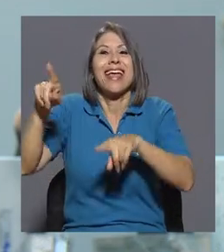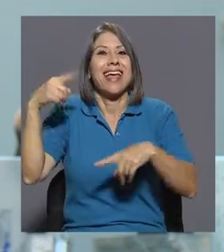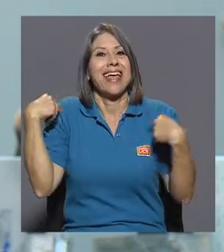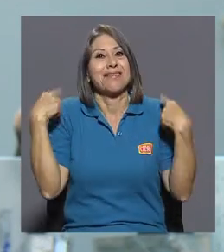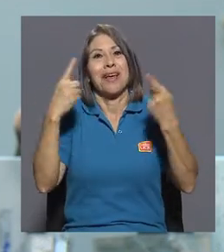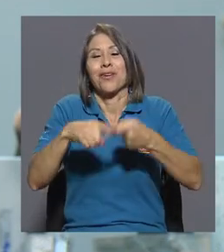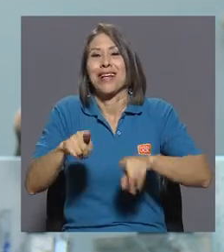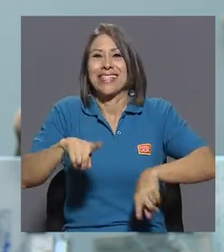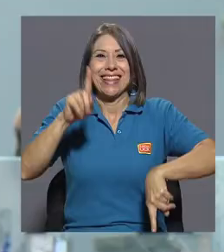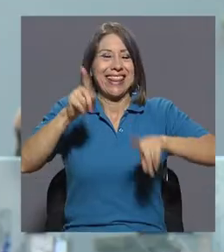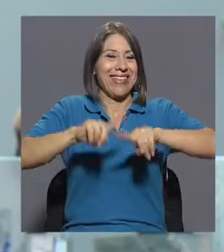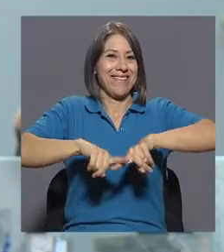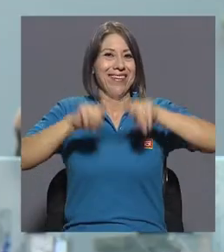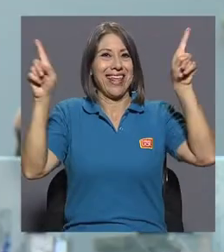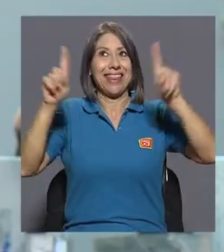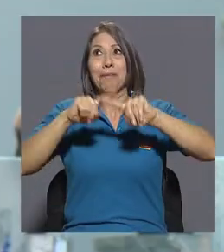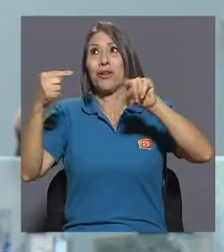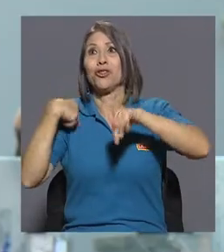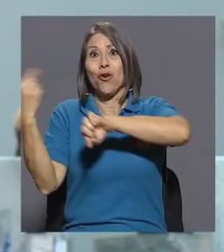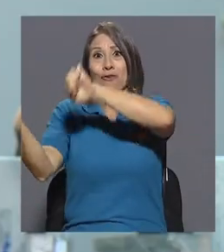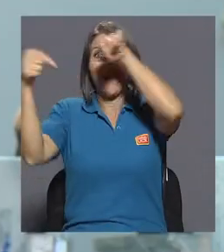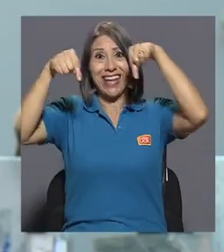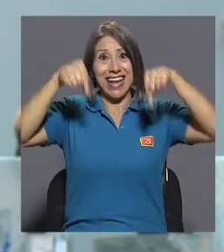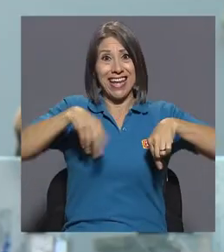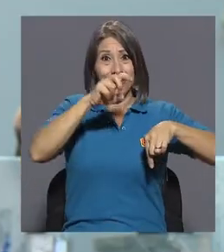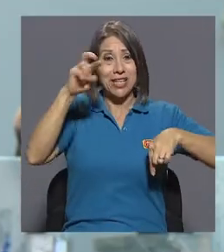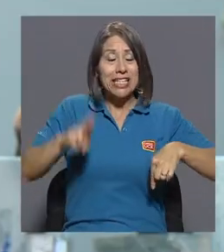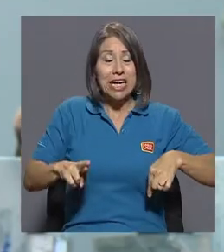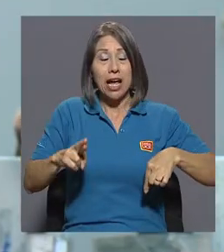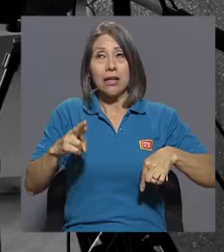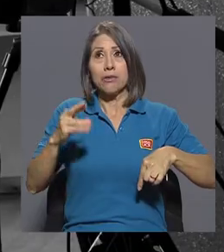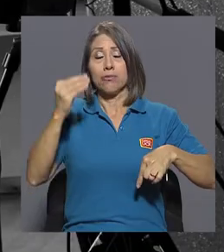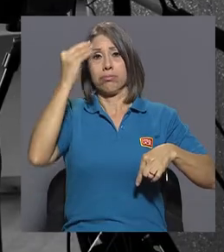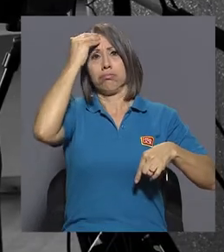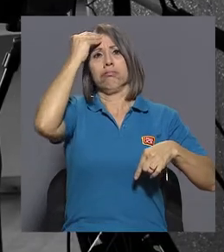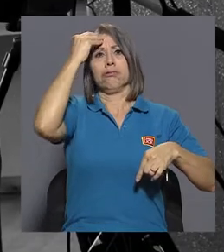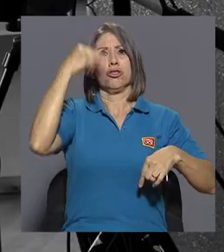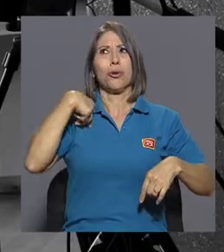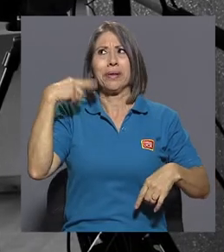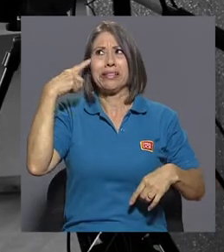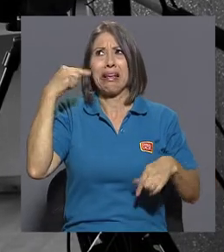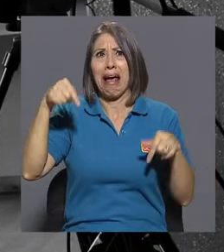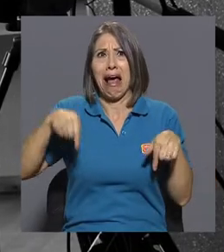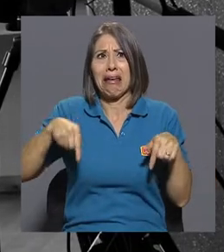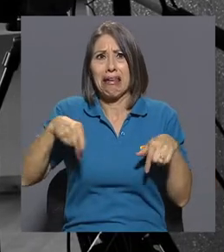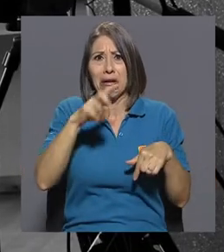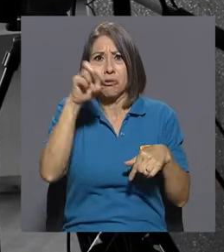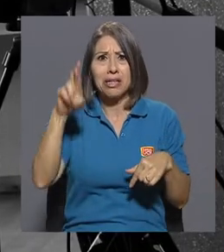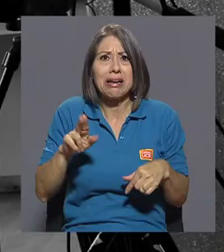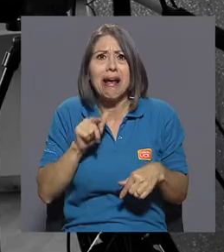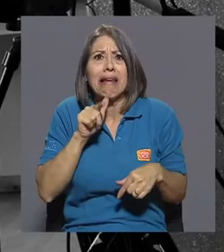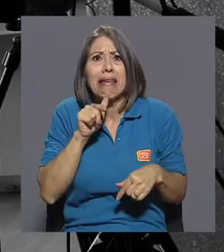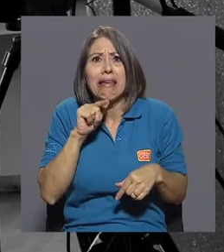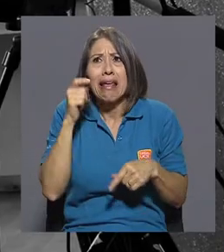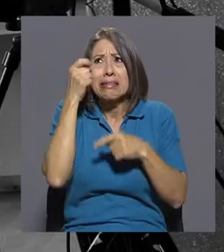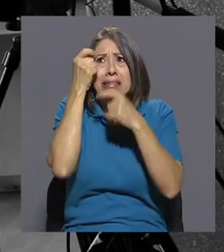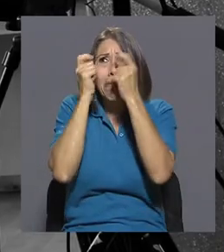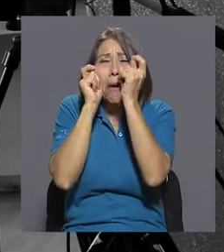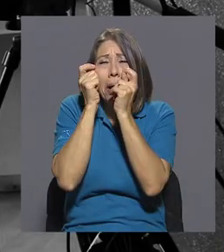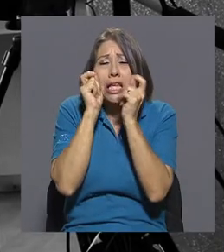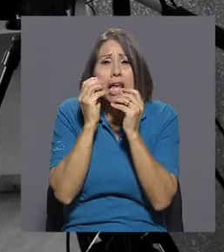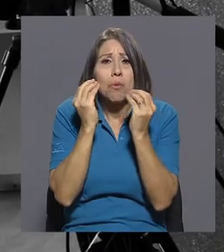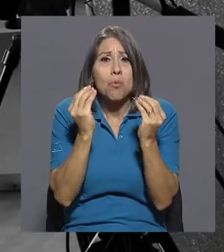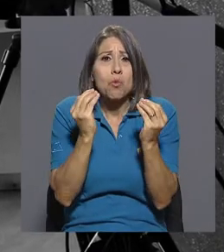shock. Yo me recuerdo llegar aquí porque pensé, ¿quién se va a maquillar aquí? Mucho, ¿verdad? Mucho un brillito, bloqueador solar y ya.